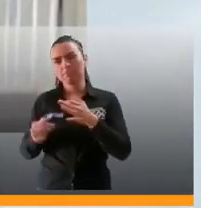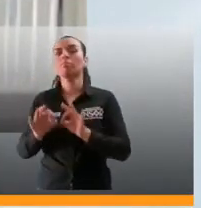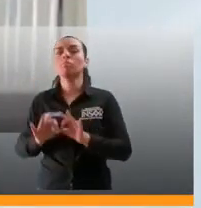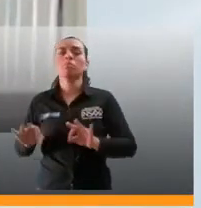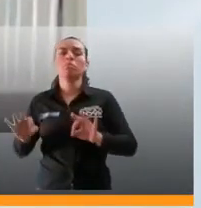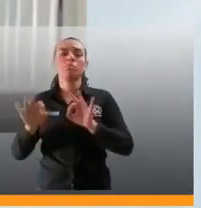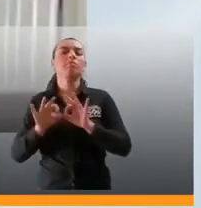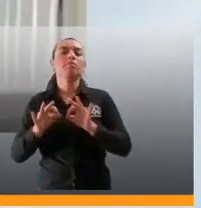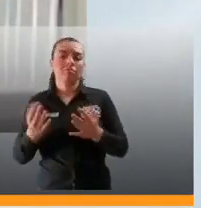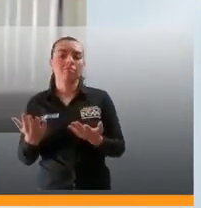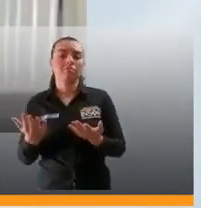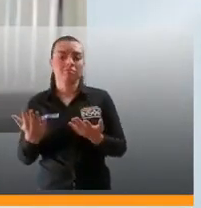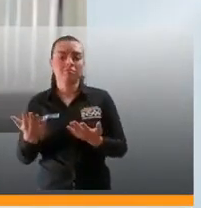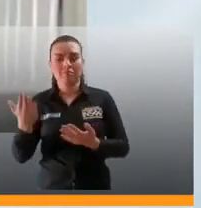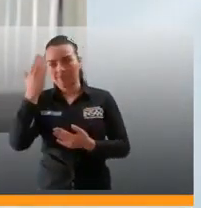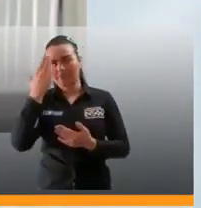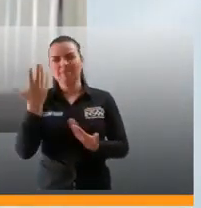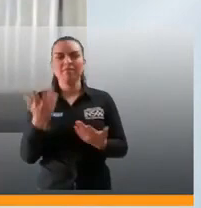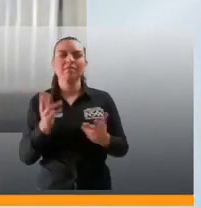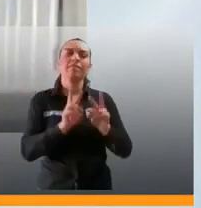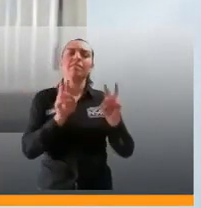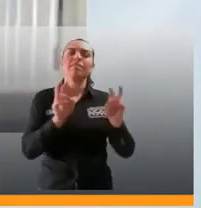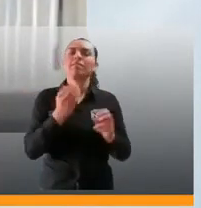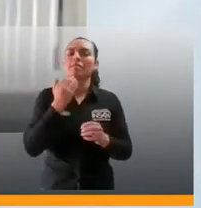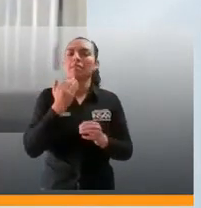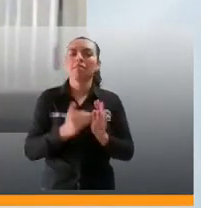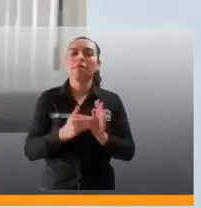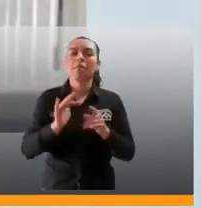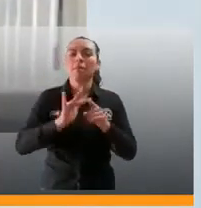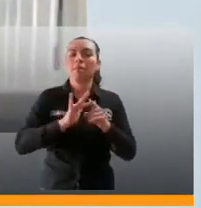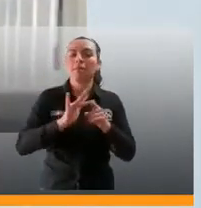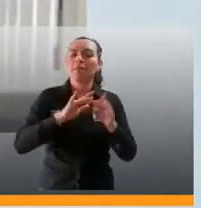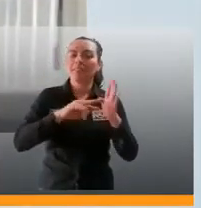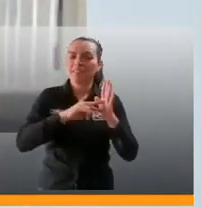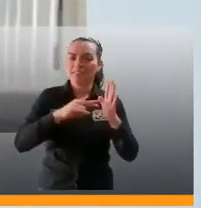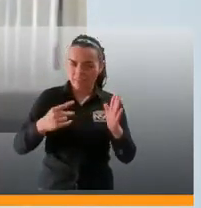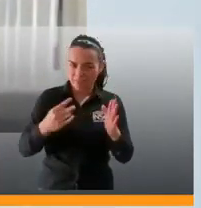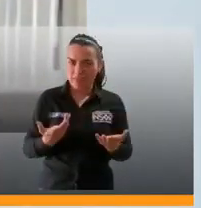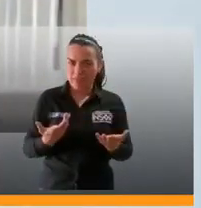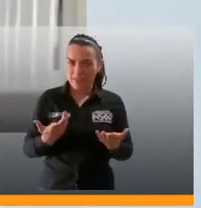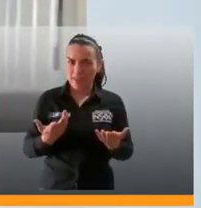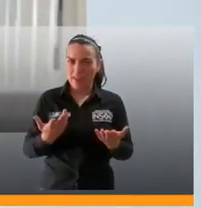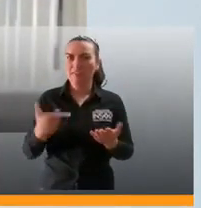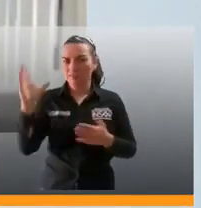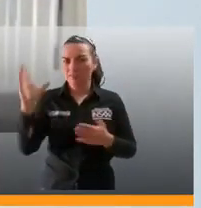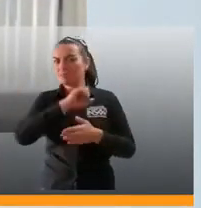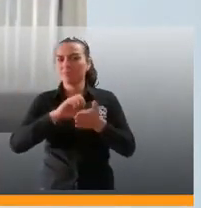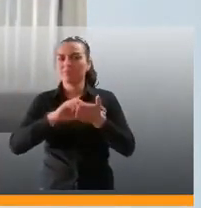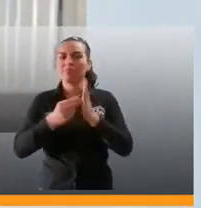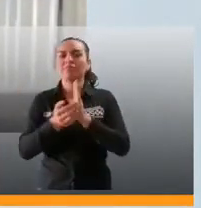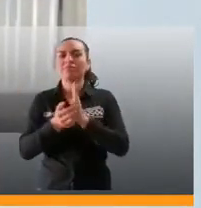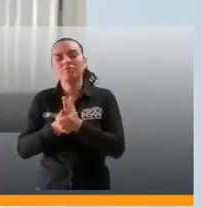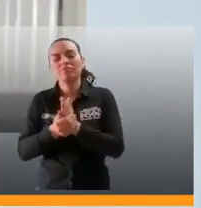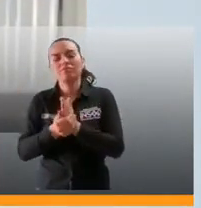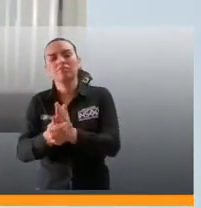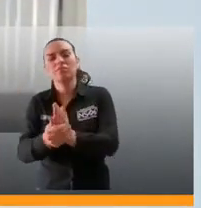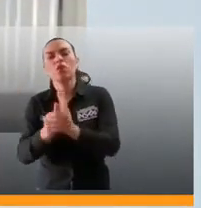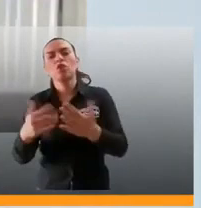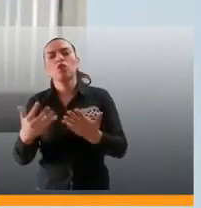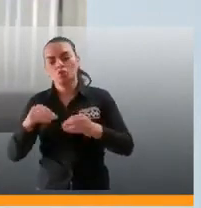es temas de implementación tecnológica, donde pues orientábamos cómo hacer todo un